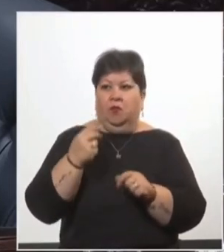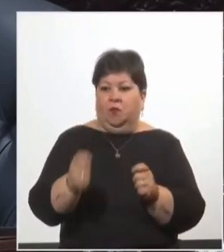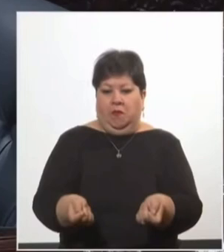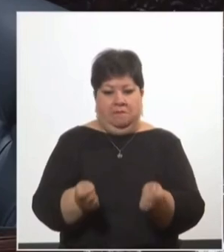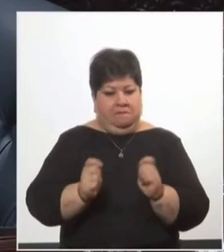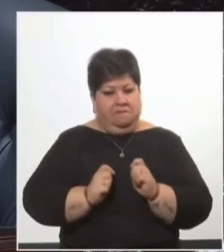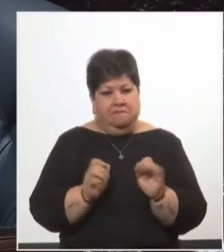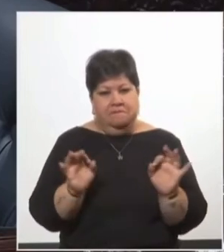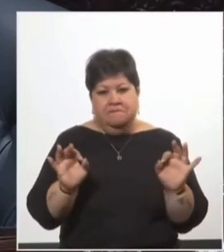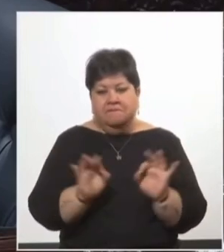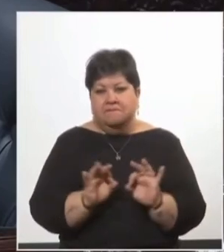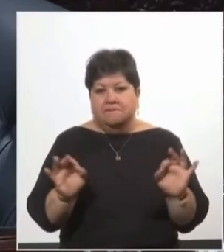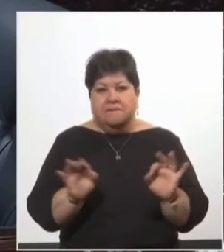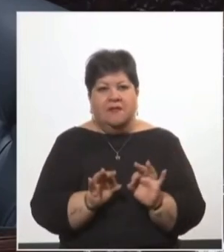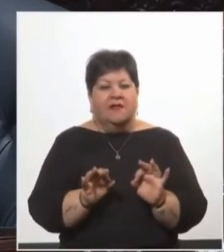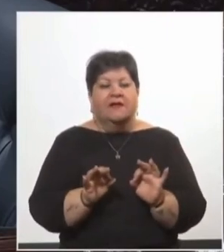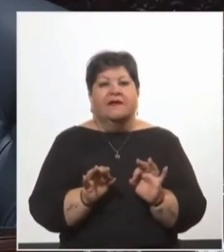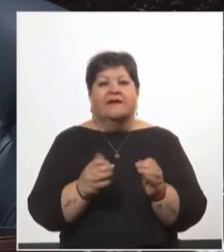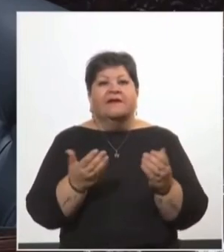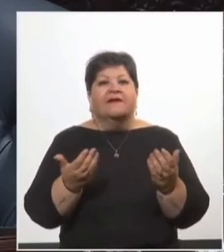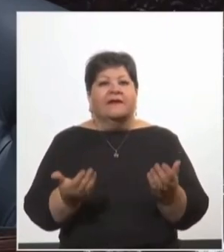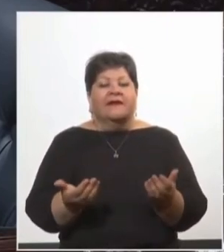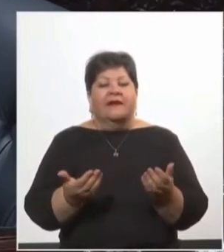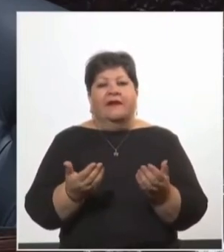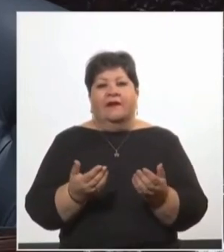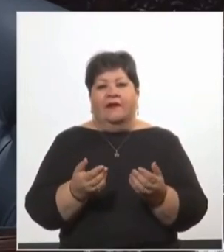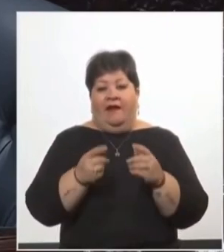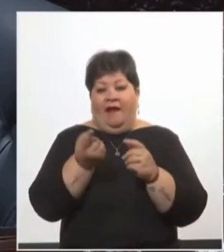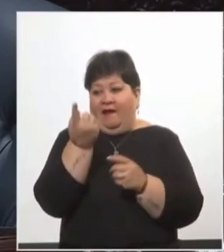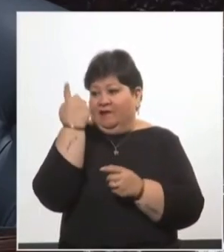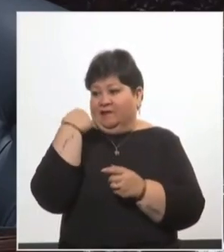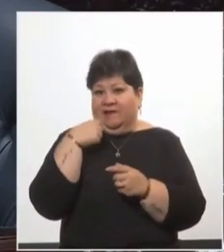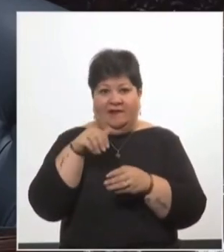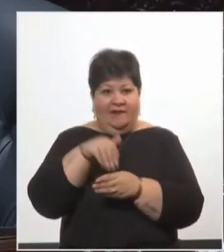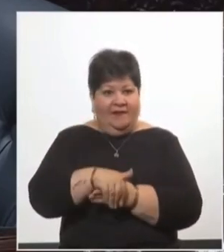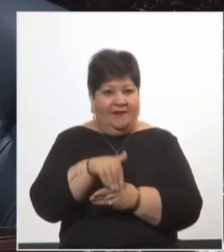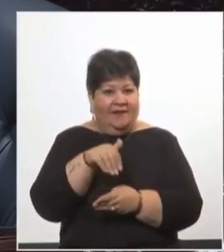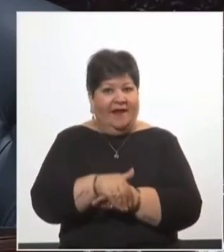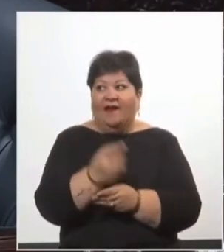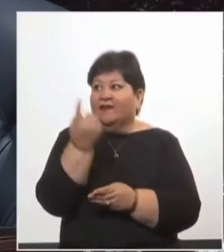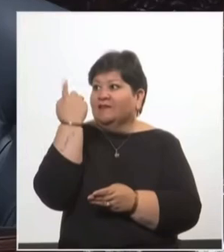siquiera los cuadros que llegaron ayer de tarde,